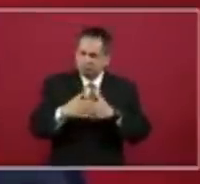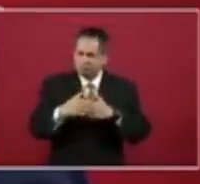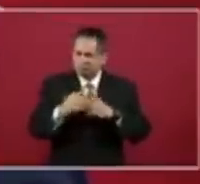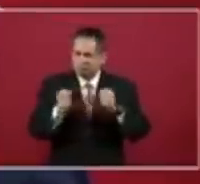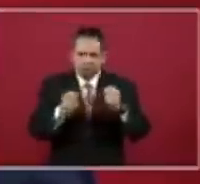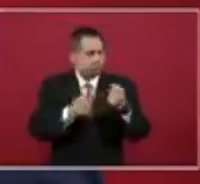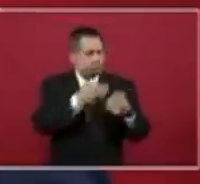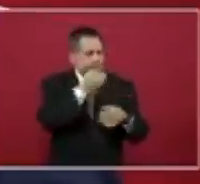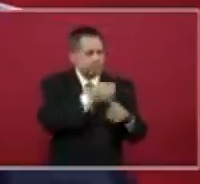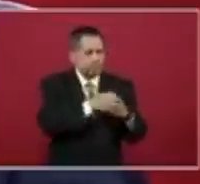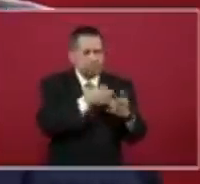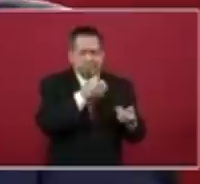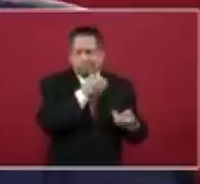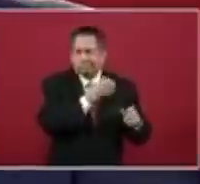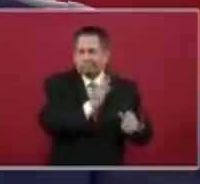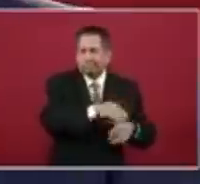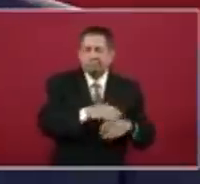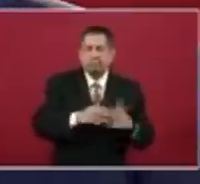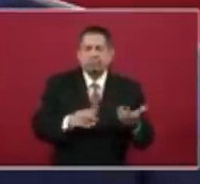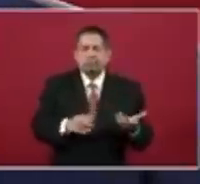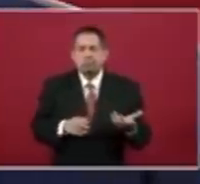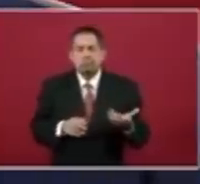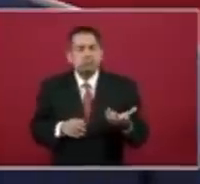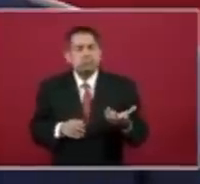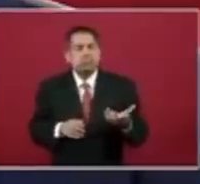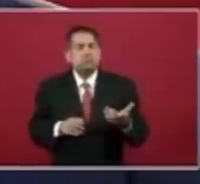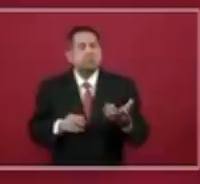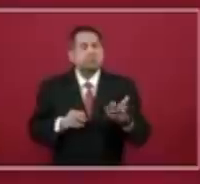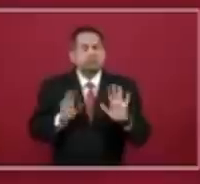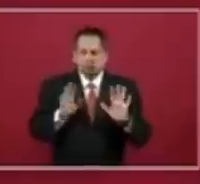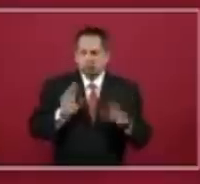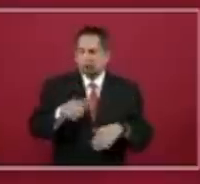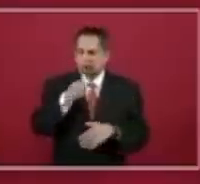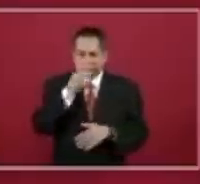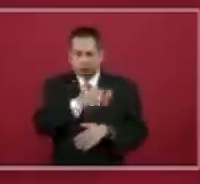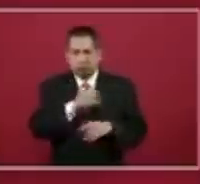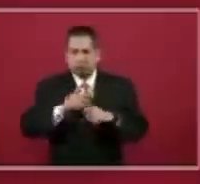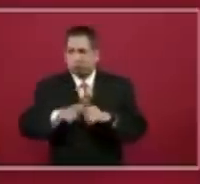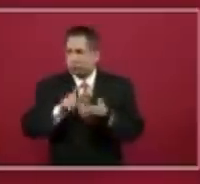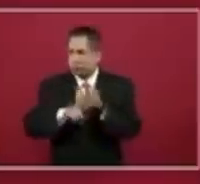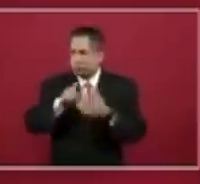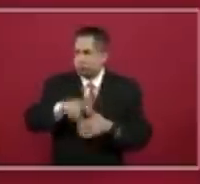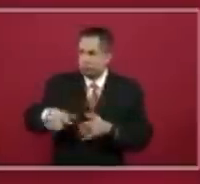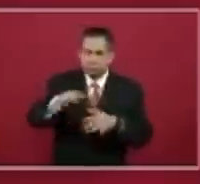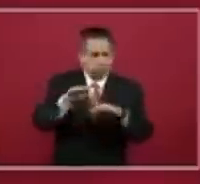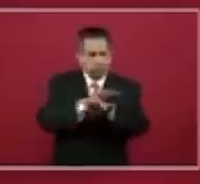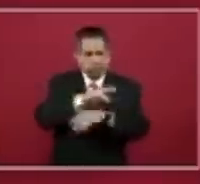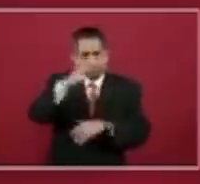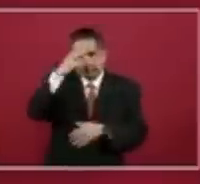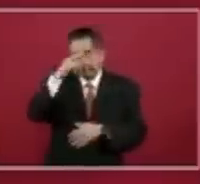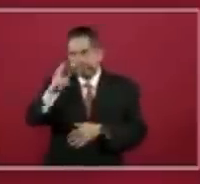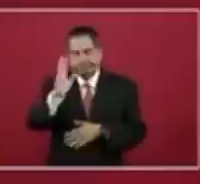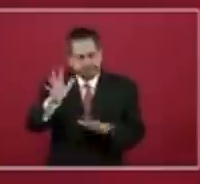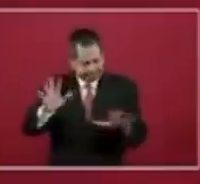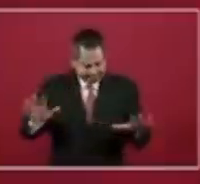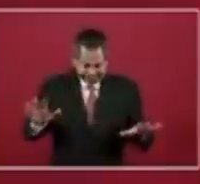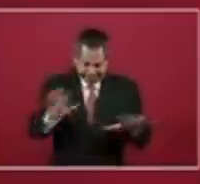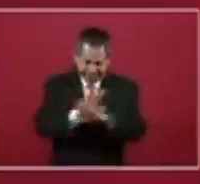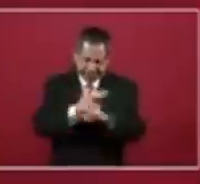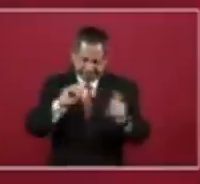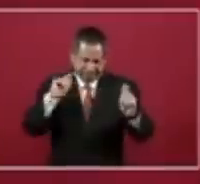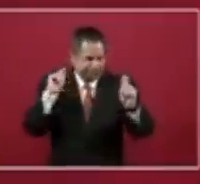a unos cuantos afortunadamente, es de que ya cambió México y